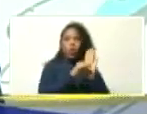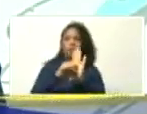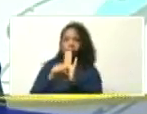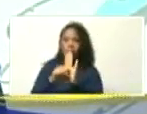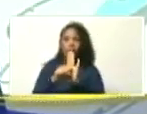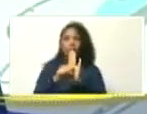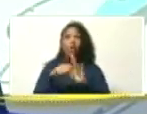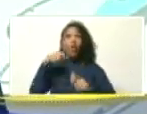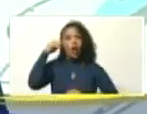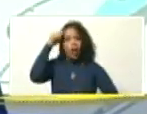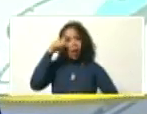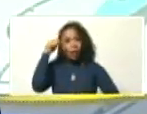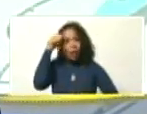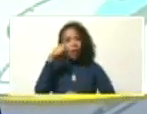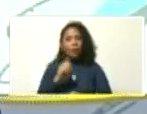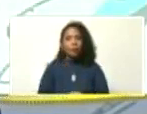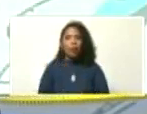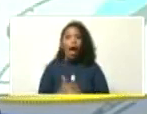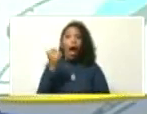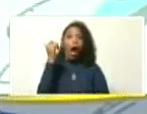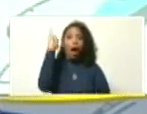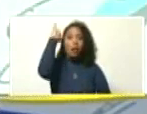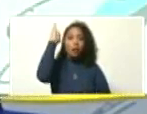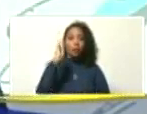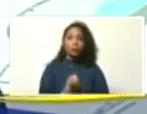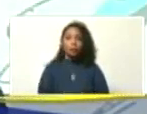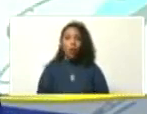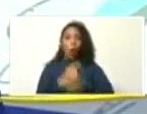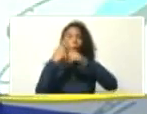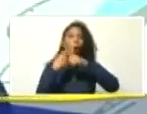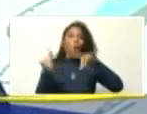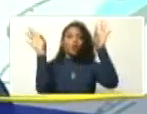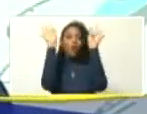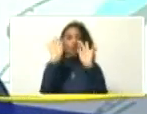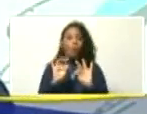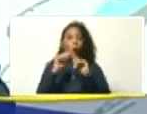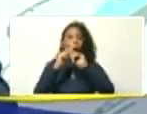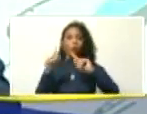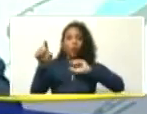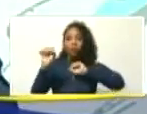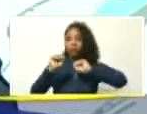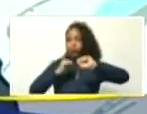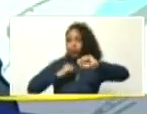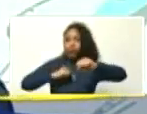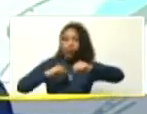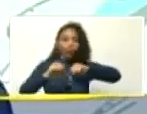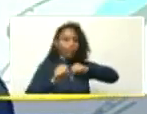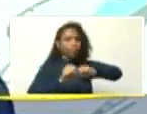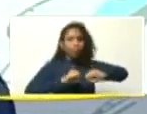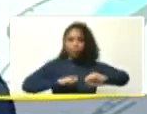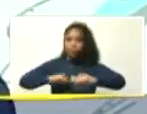imágenes, tienen otra calidad, otro movimiento.